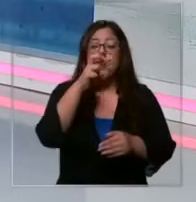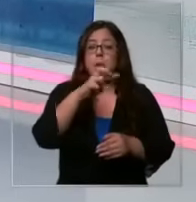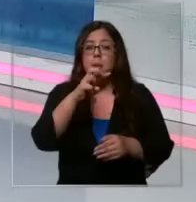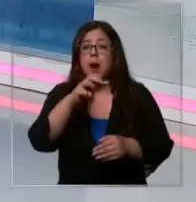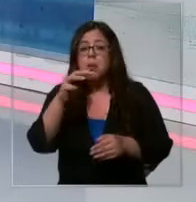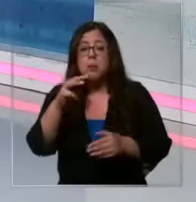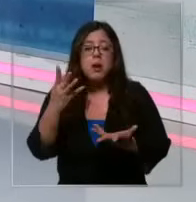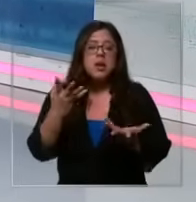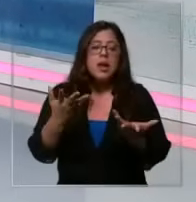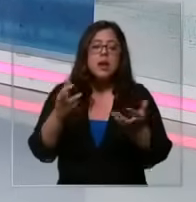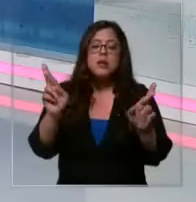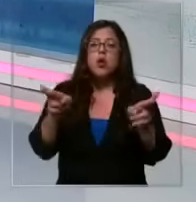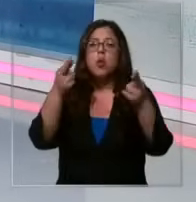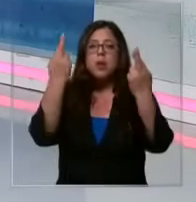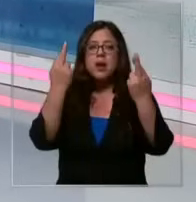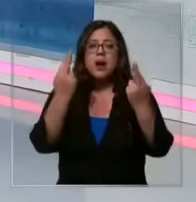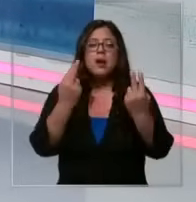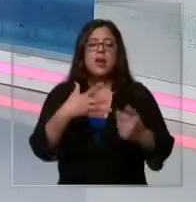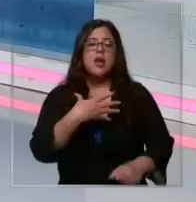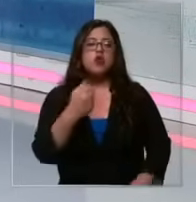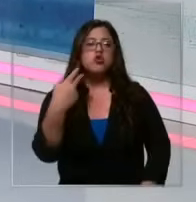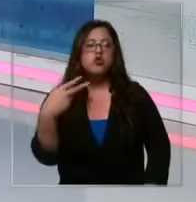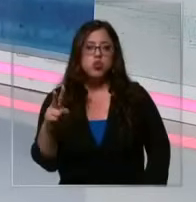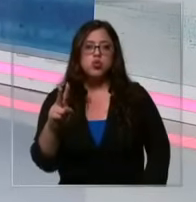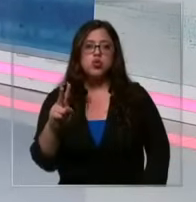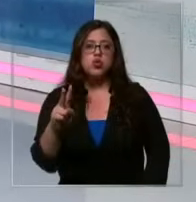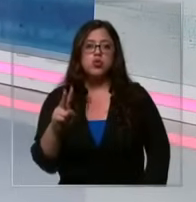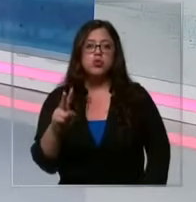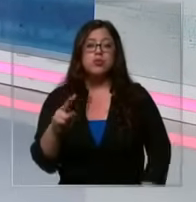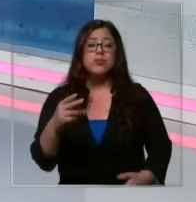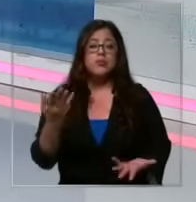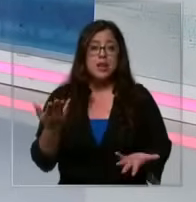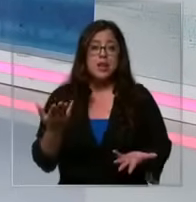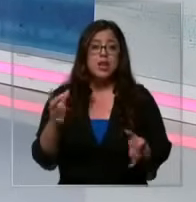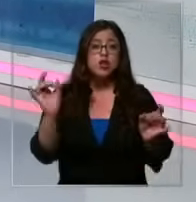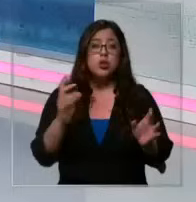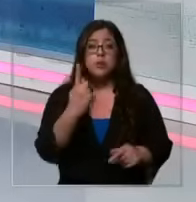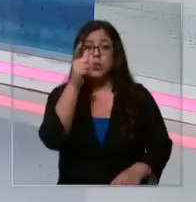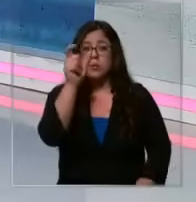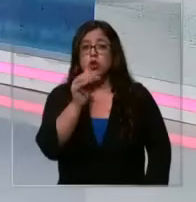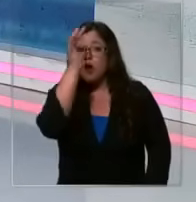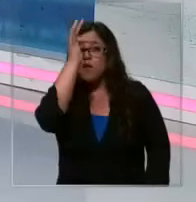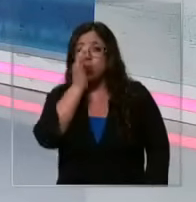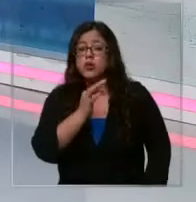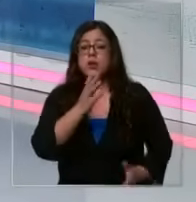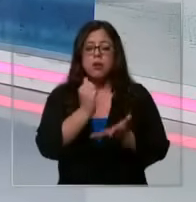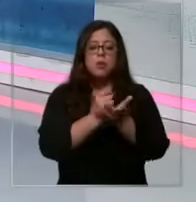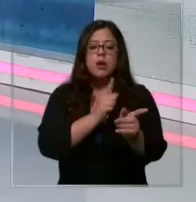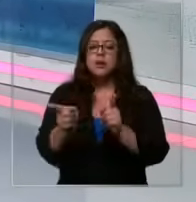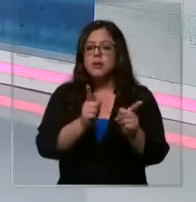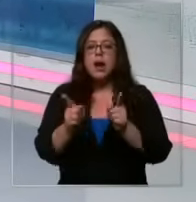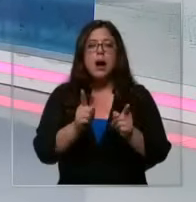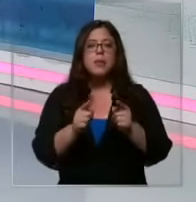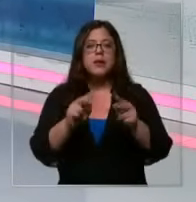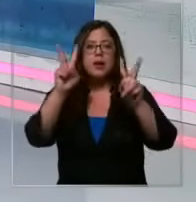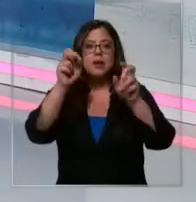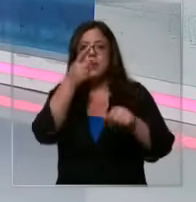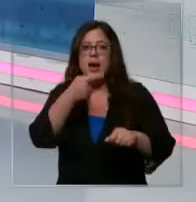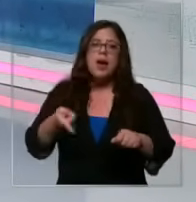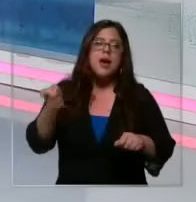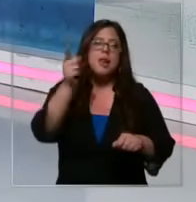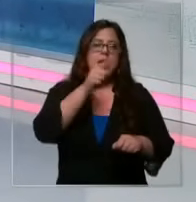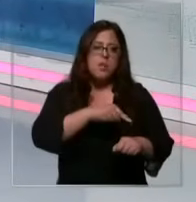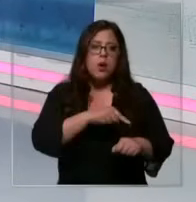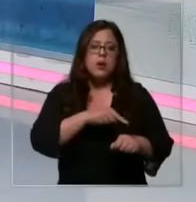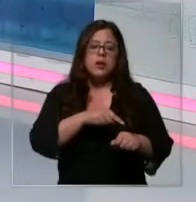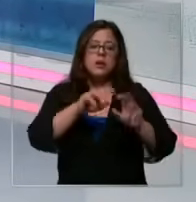recuperar a sus hijos con la ayuda del Estado chileno, que cuenta solo con una funcionaria para tramitar todas estas restituciones alrededor